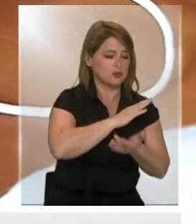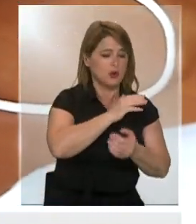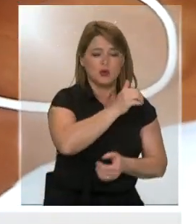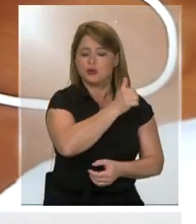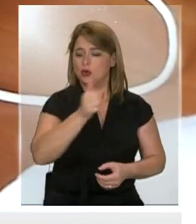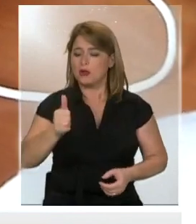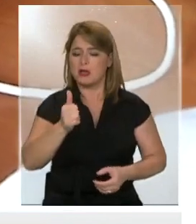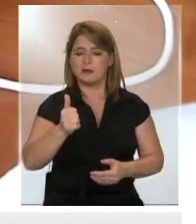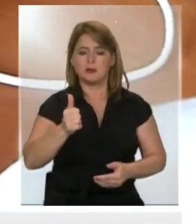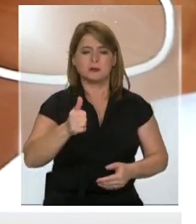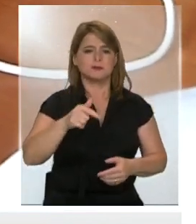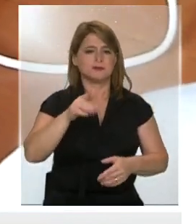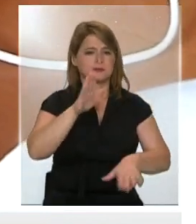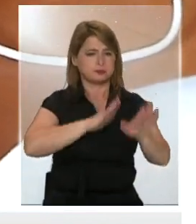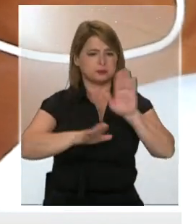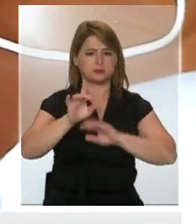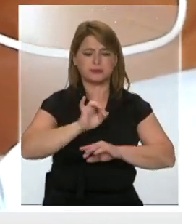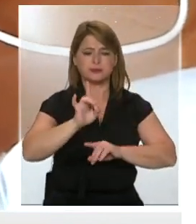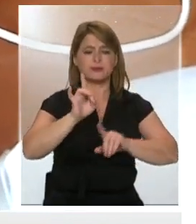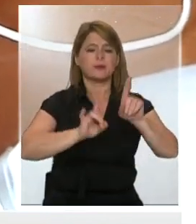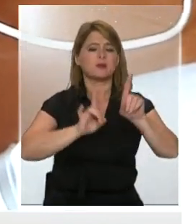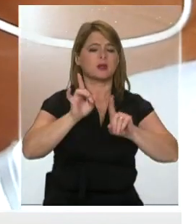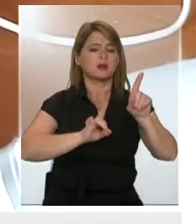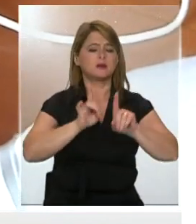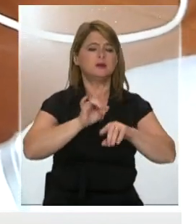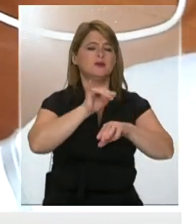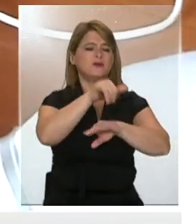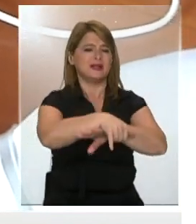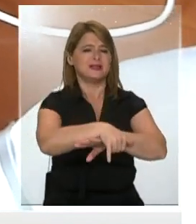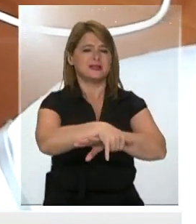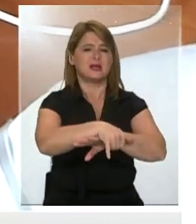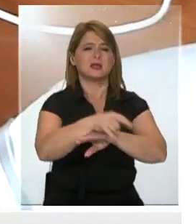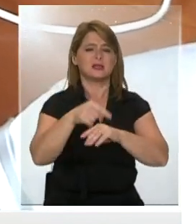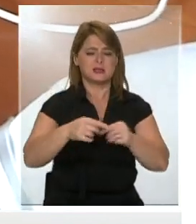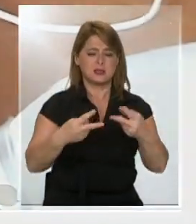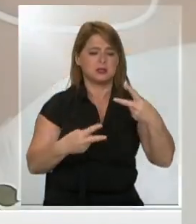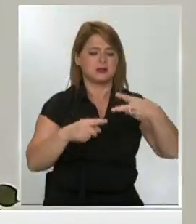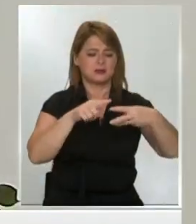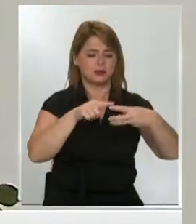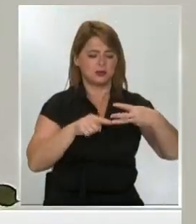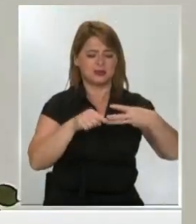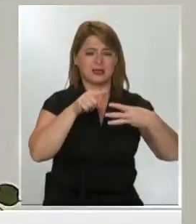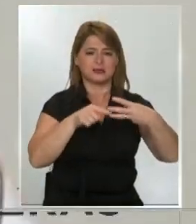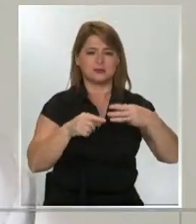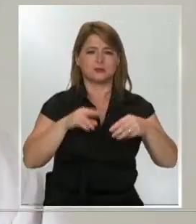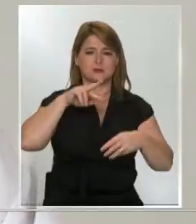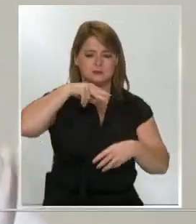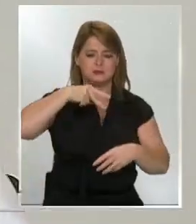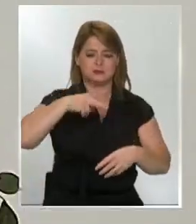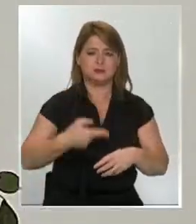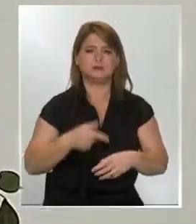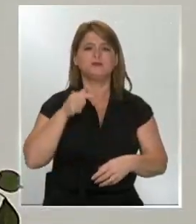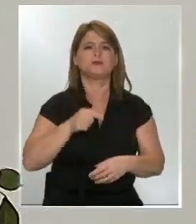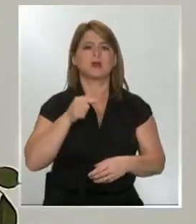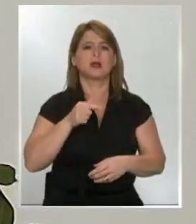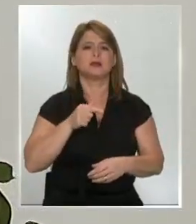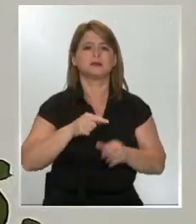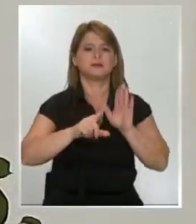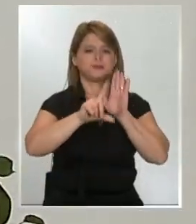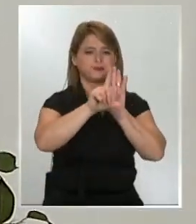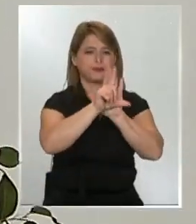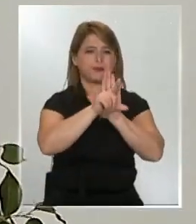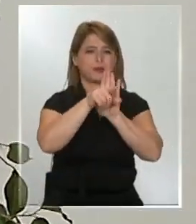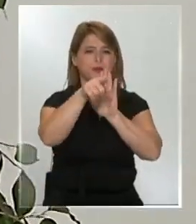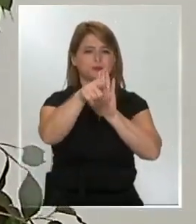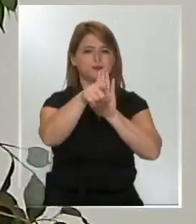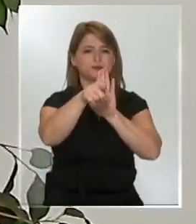aseguran protección, algunas solo dan una falsa sensación de seguridad. La mascarilla de norma es esta,